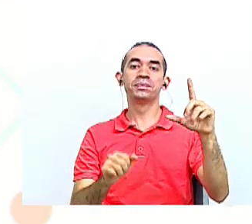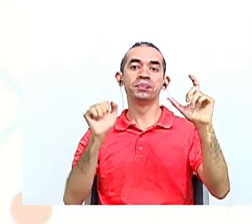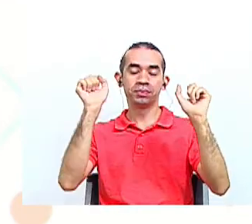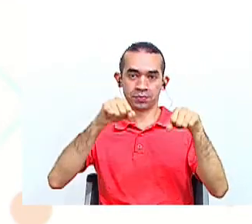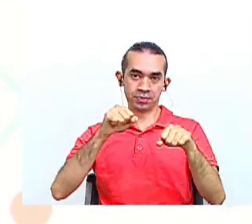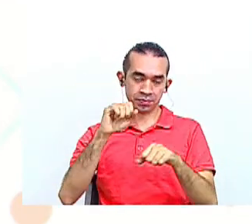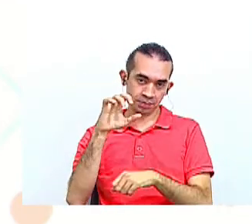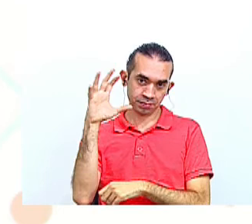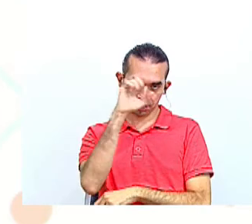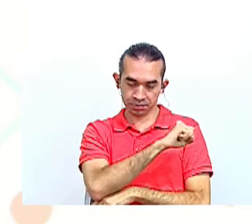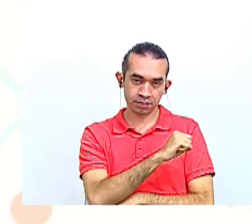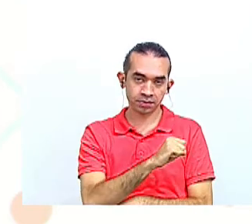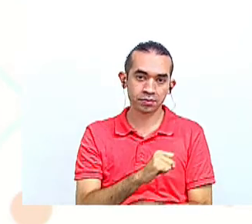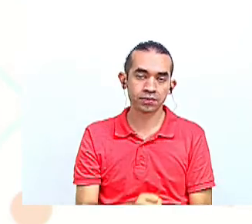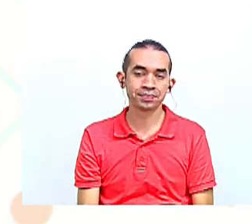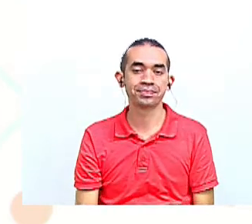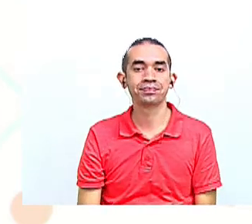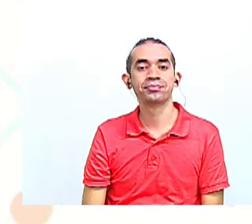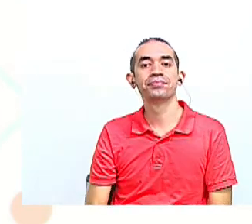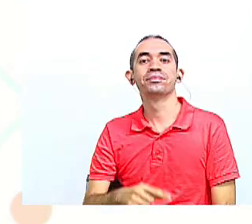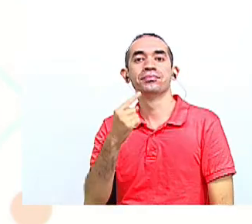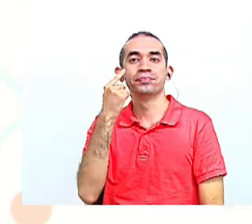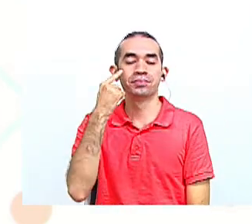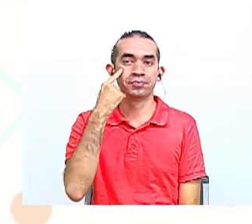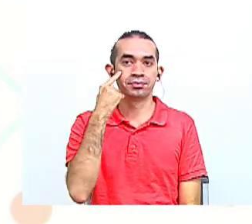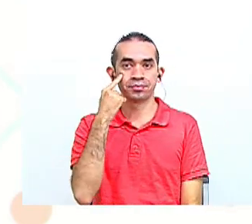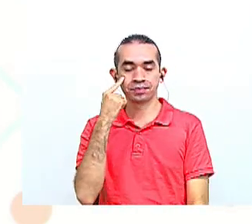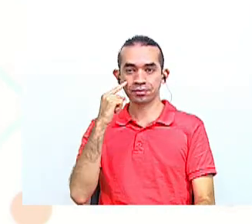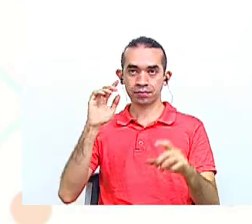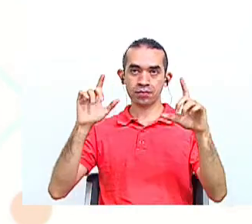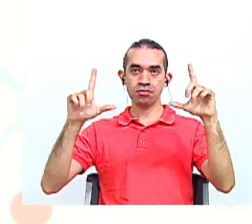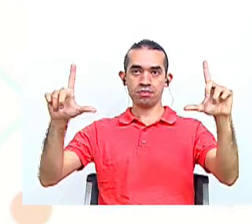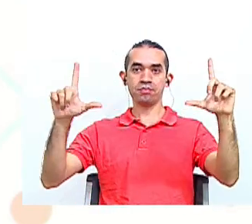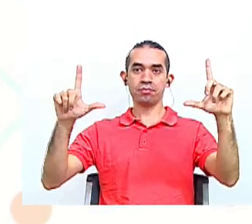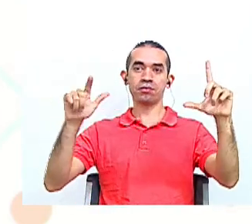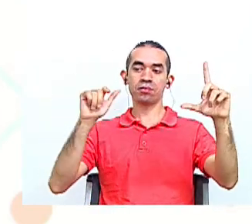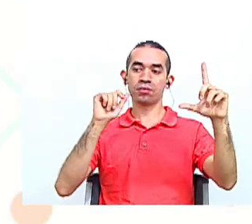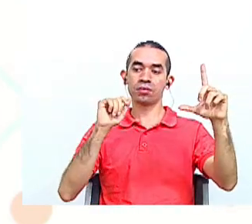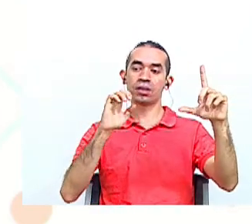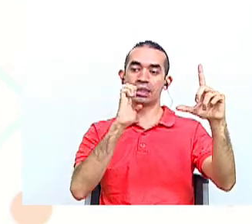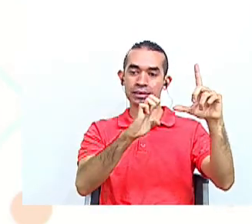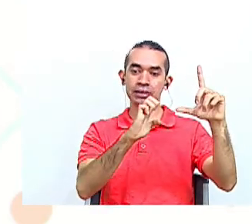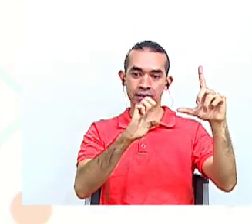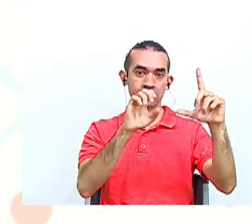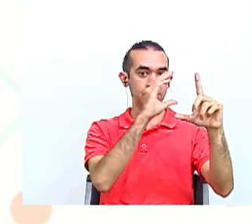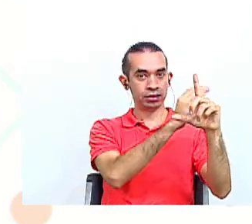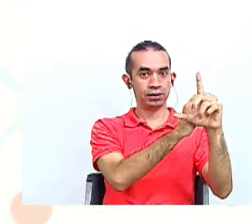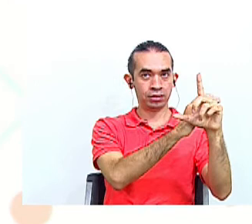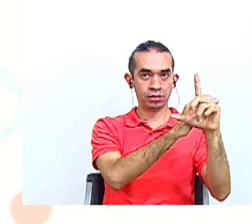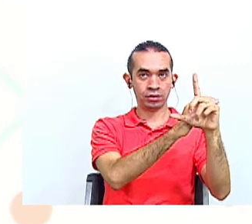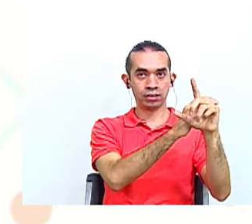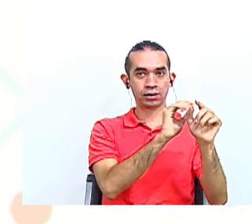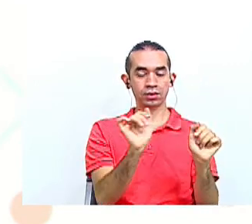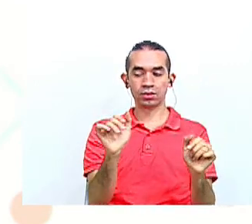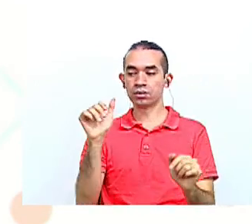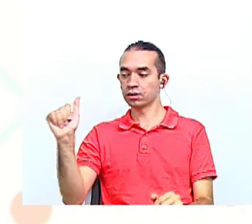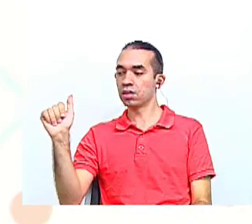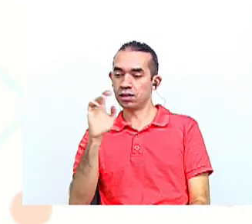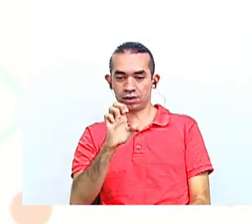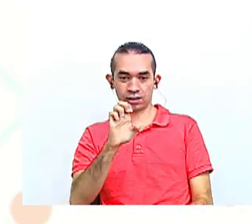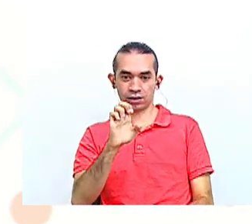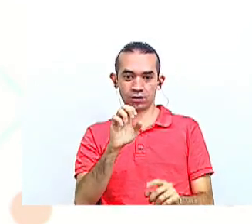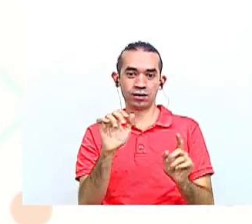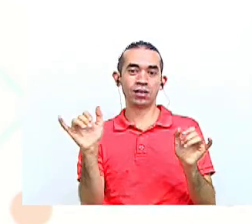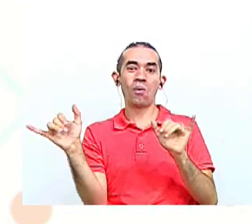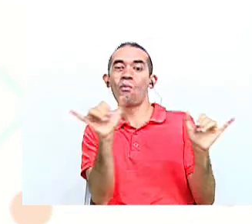lo siguiente. El lado SE es congruente con el lado AE, porque recordemos